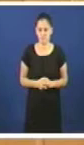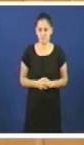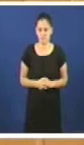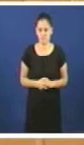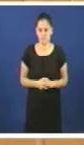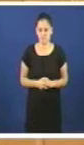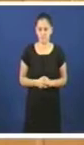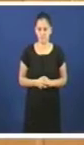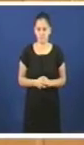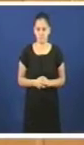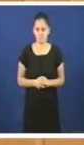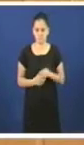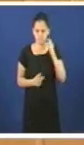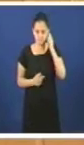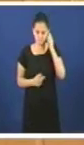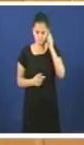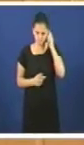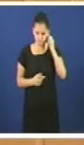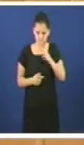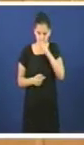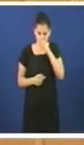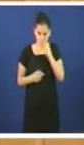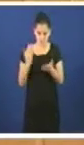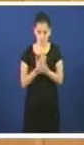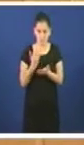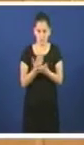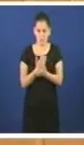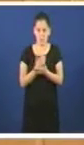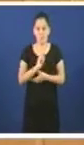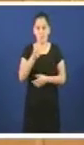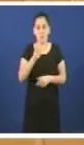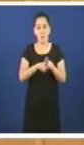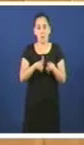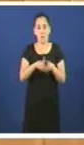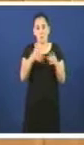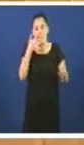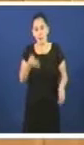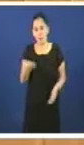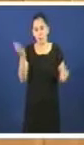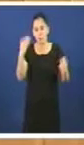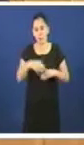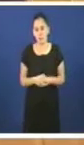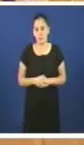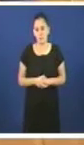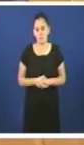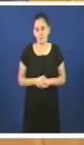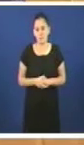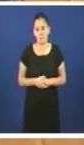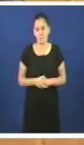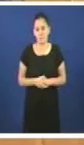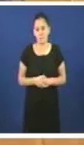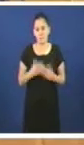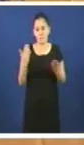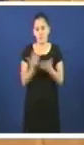un otro ejemplar no me un libro peligroso nin sesionista este libro no